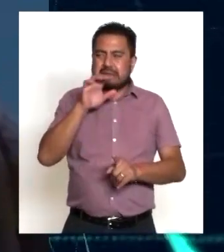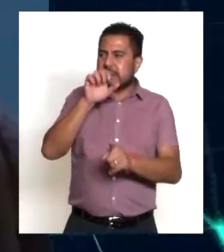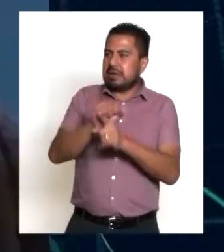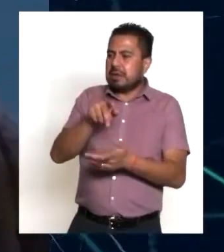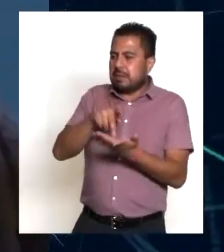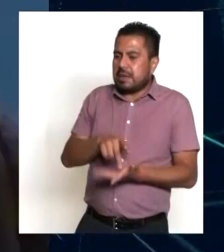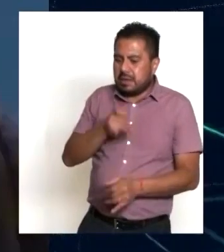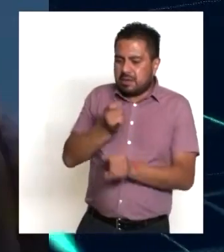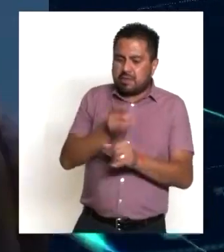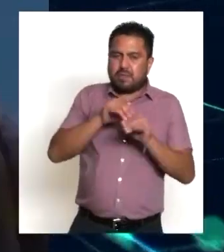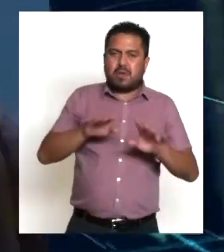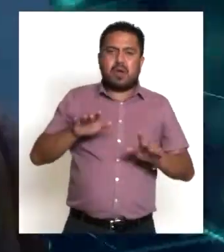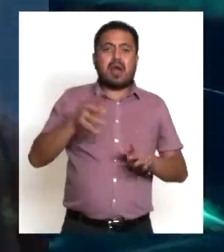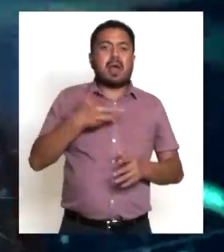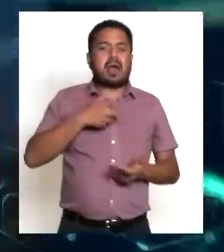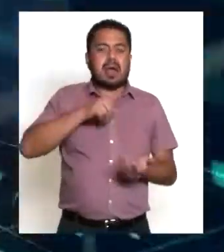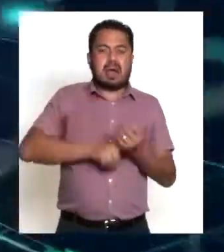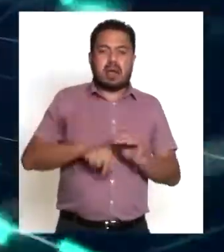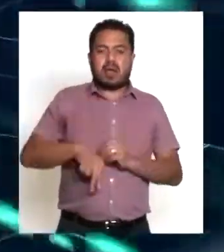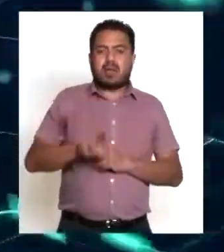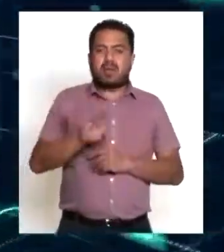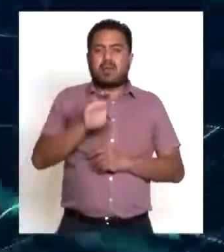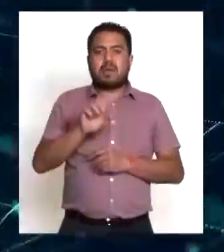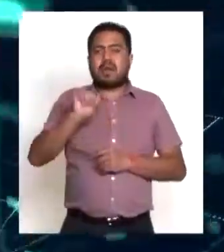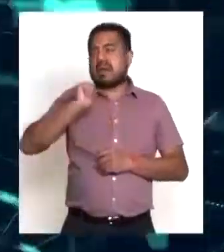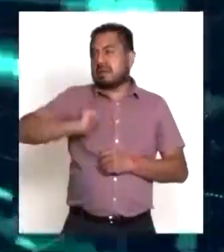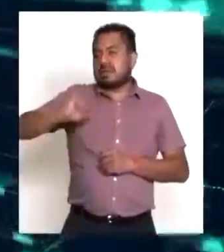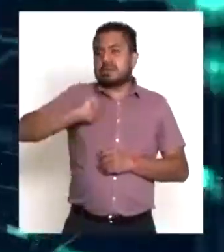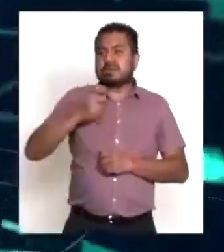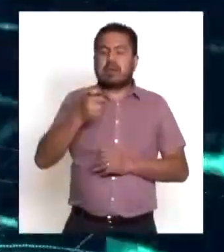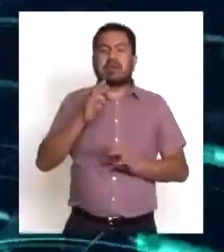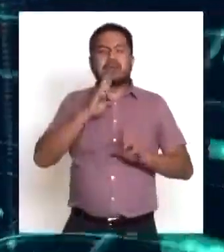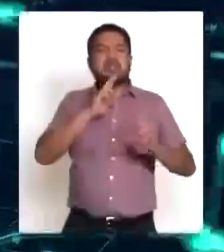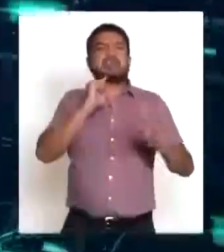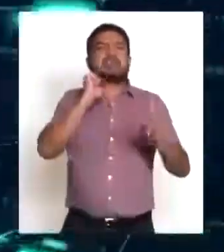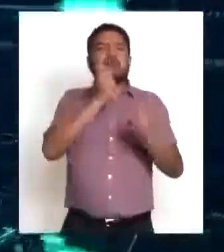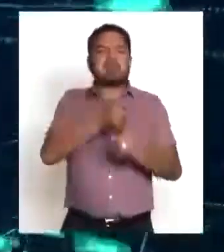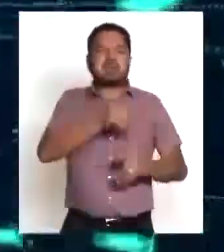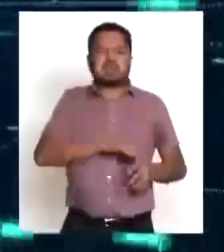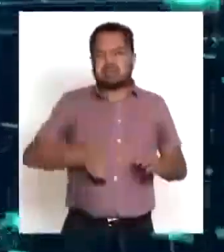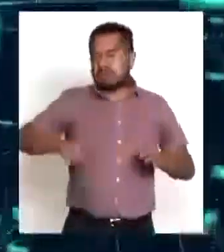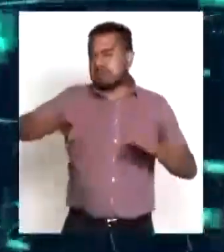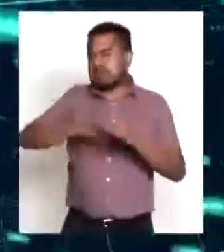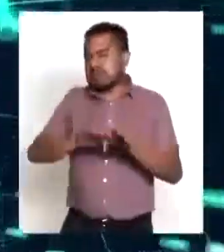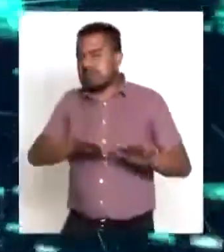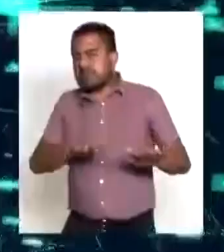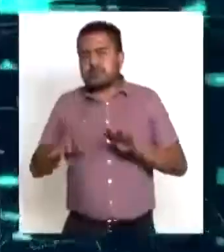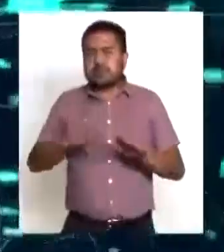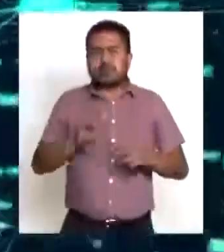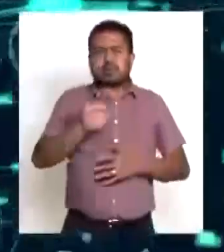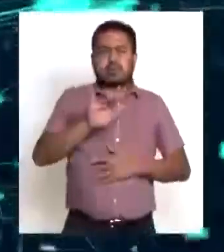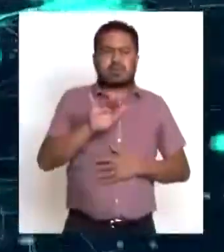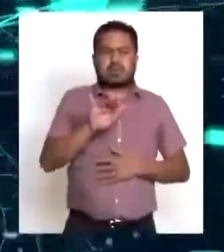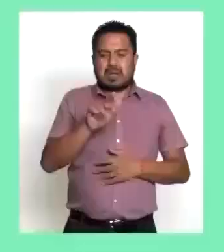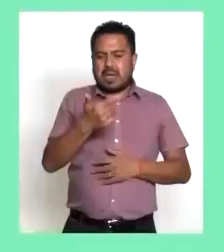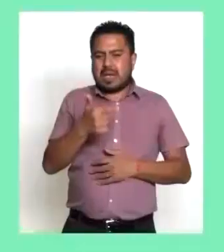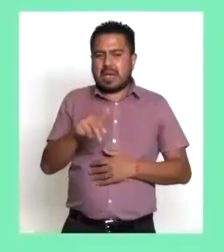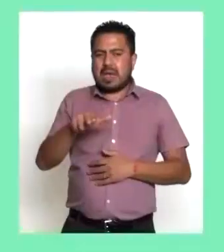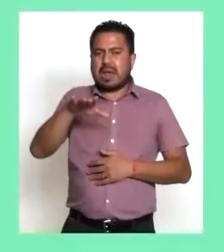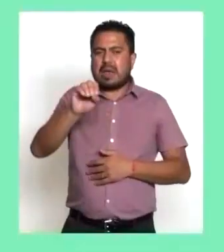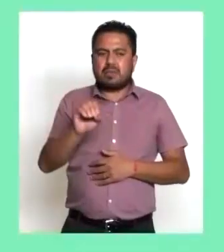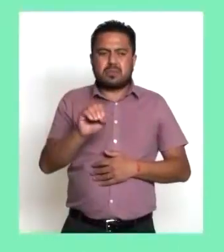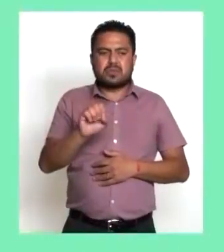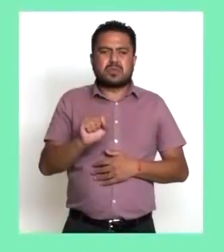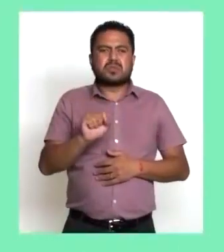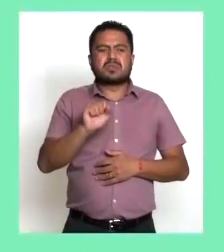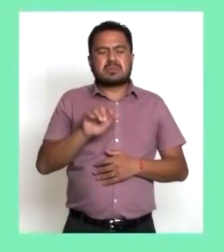Seitz calculó el peso de la información que había en la nube para ese entonces y el resultado fue aproximadamente 50